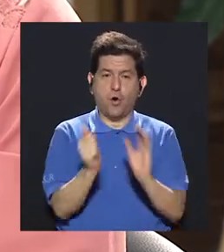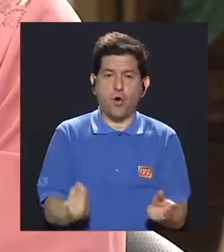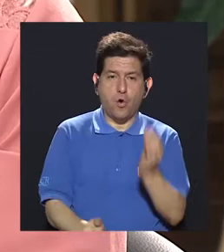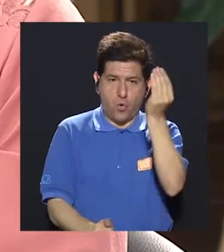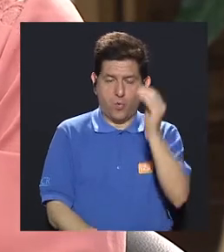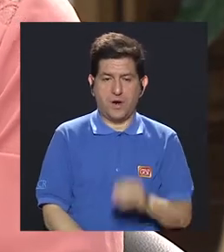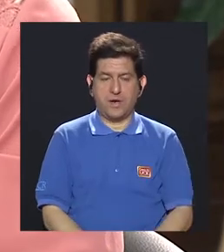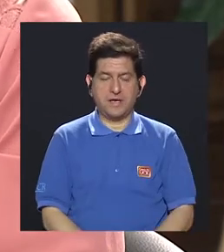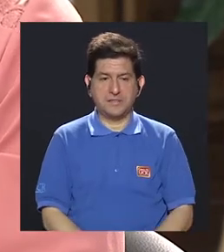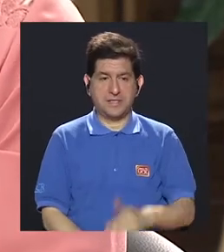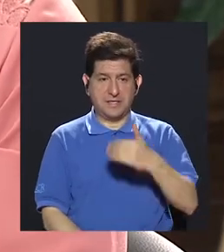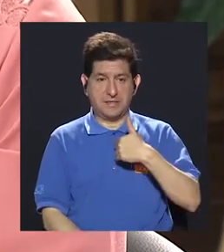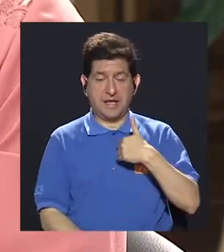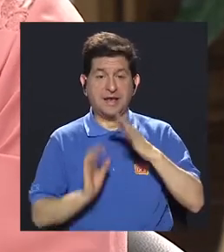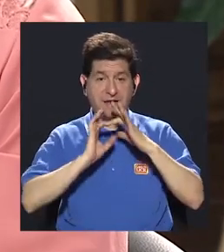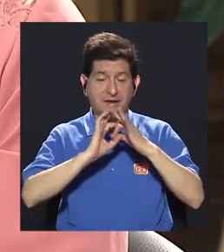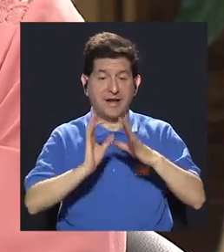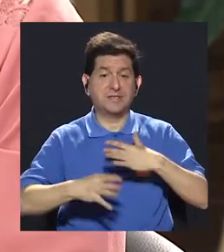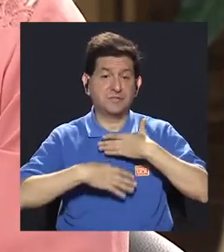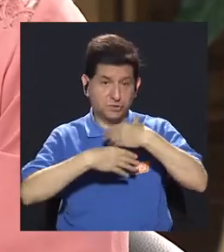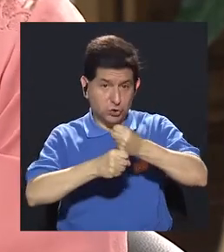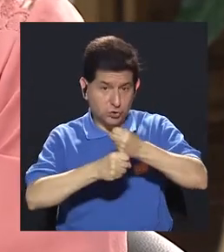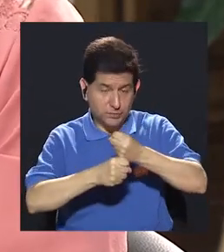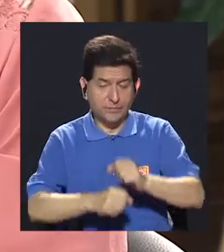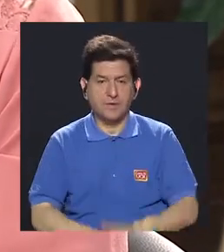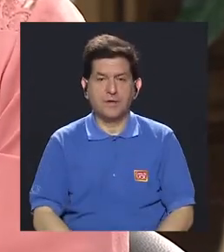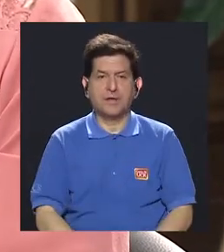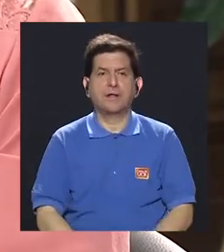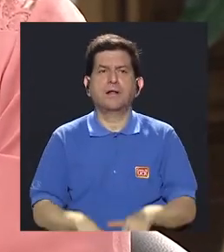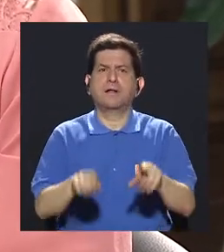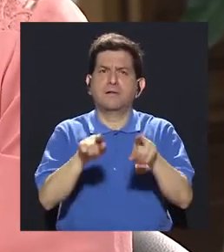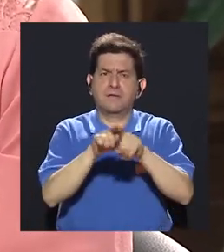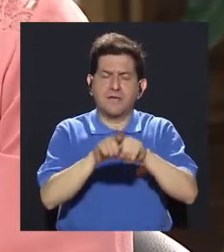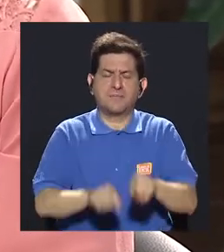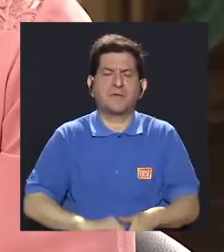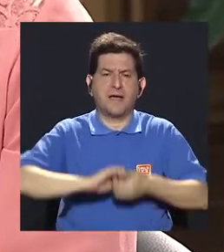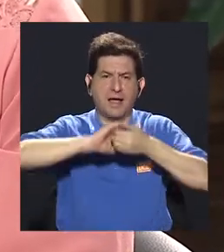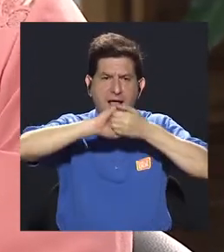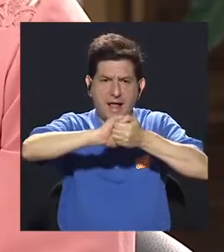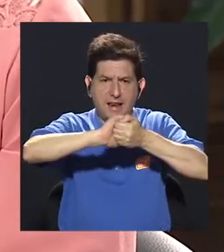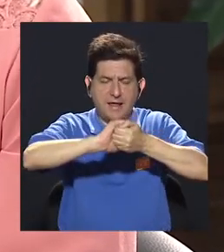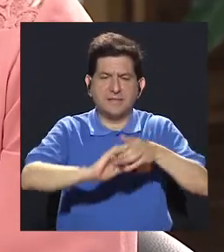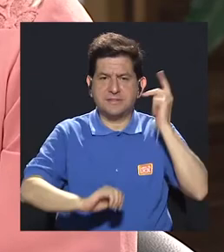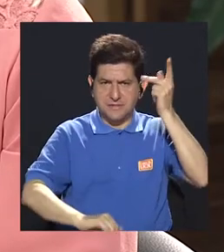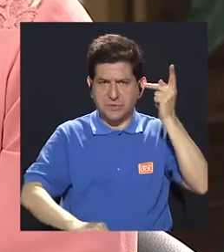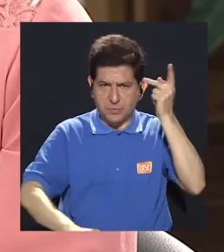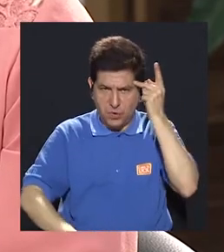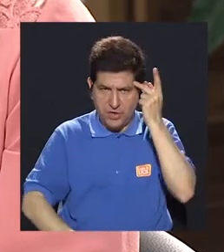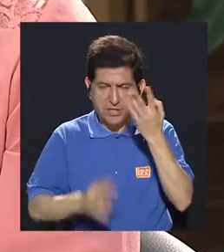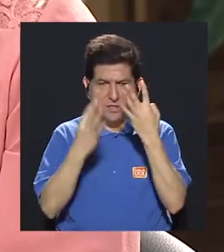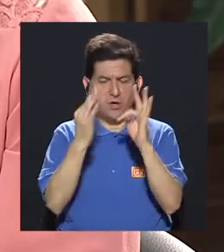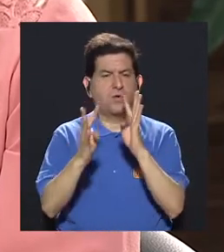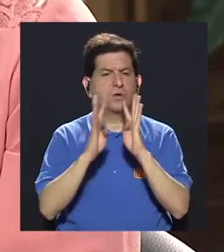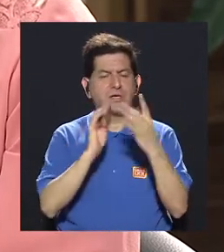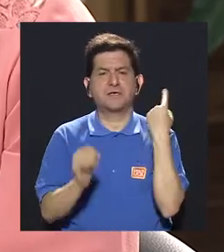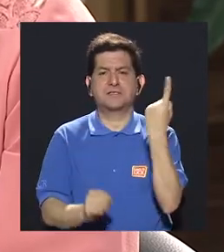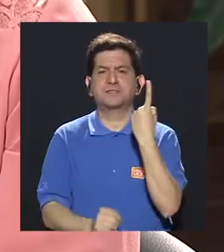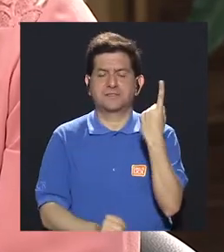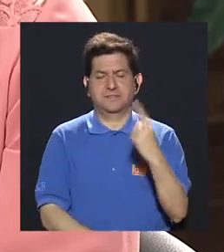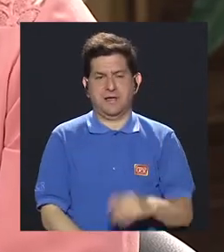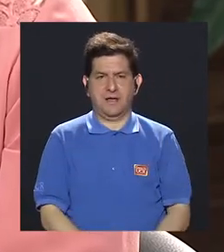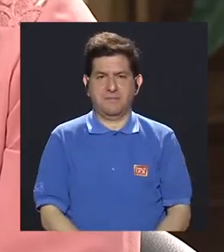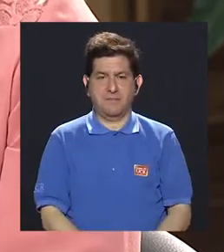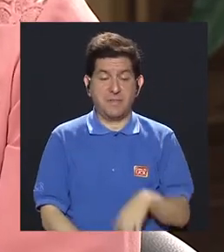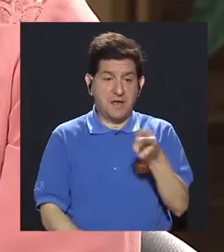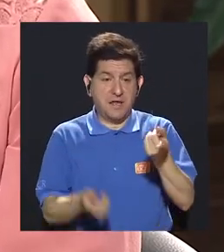¿verdad? Entonces, una relación de confianza. Por otro lado, están nuestros aliados políticos, ¿verdad?, que tratamos de conversar